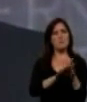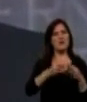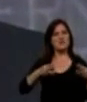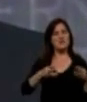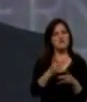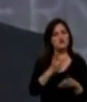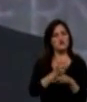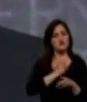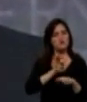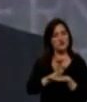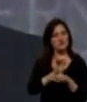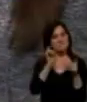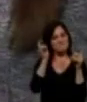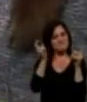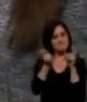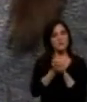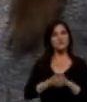productiva, querido Jorge.